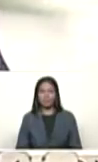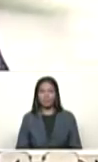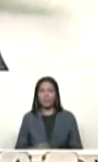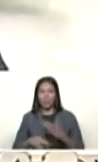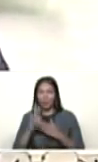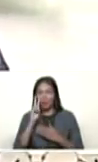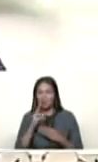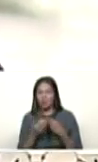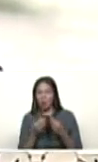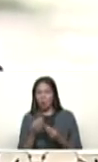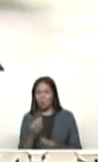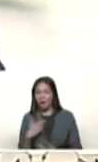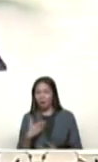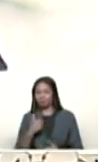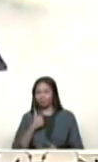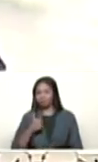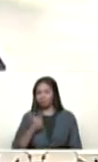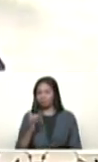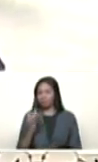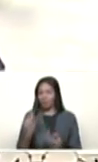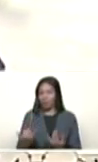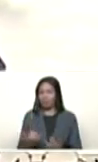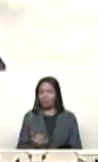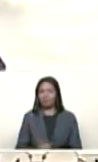pues. Vamos a darle una oportunidad.